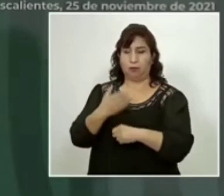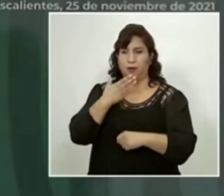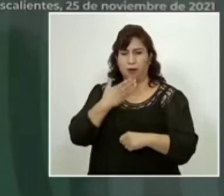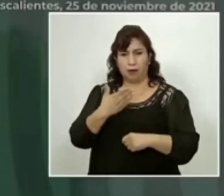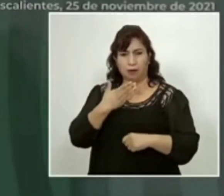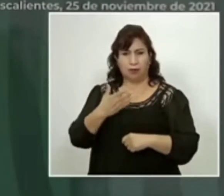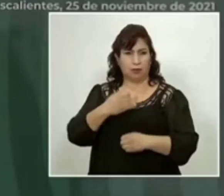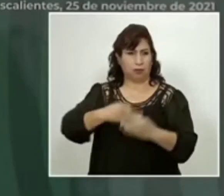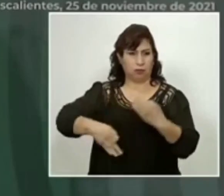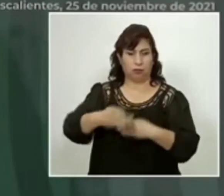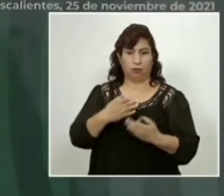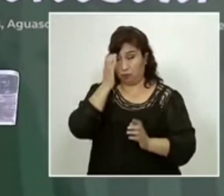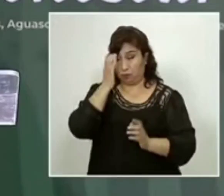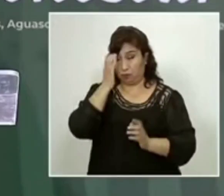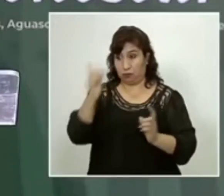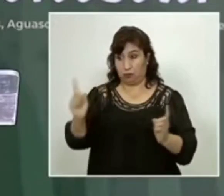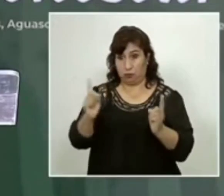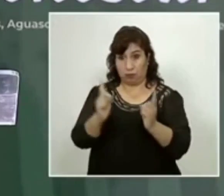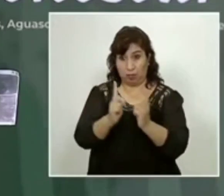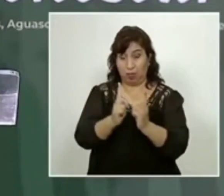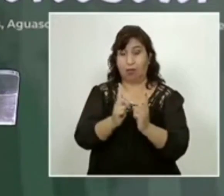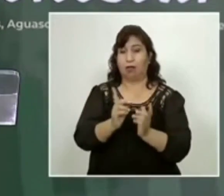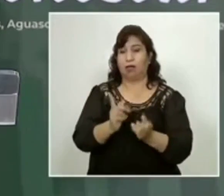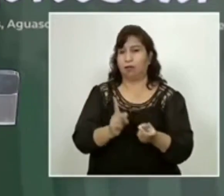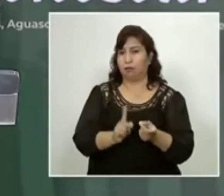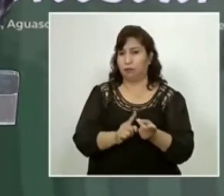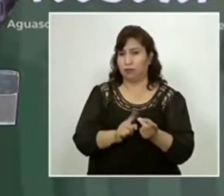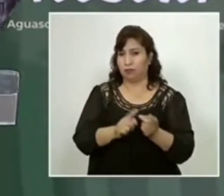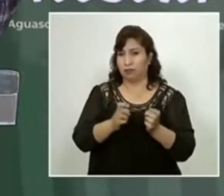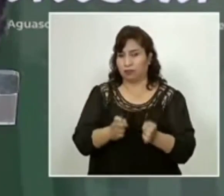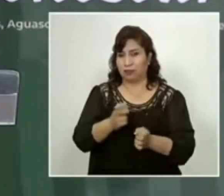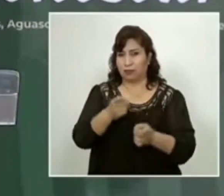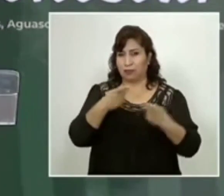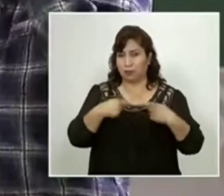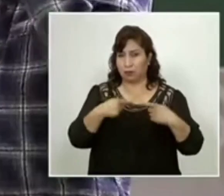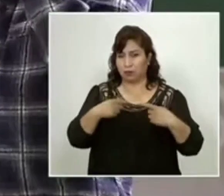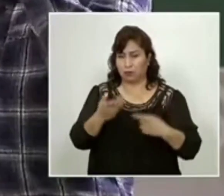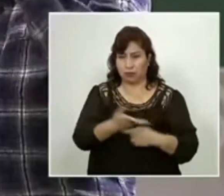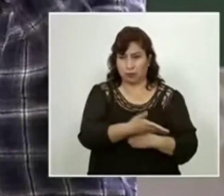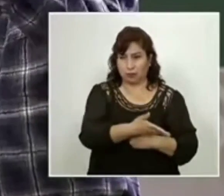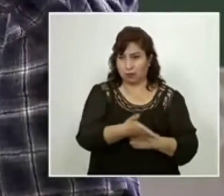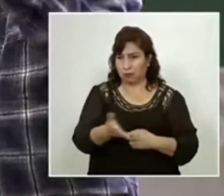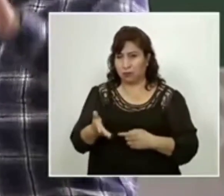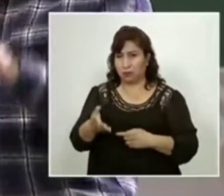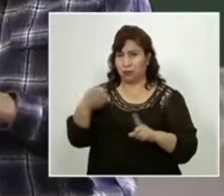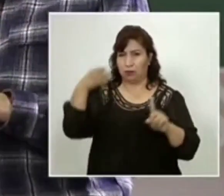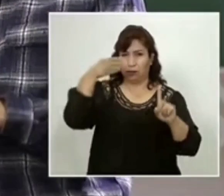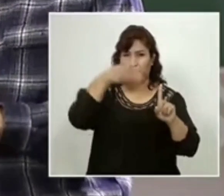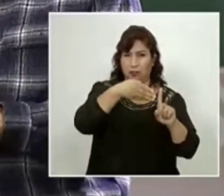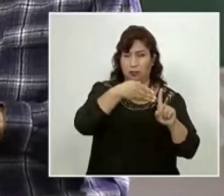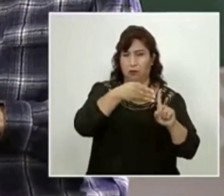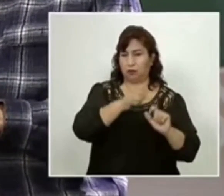primero los pobres. Muchas gracias. Estaba esa población objetivo,